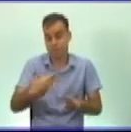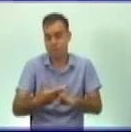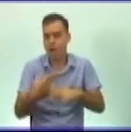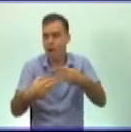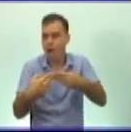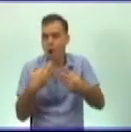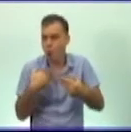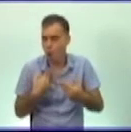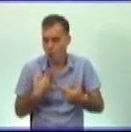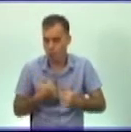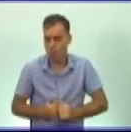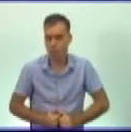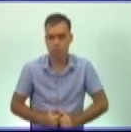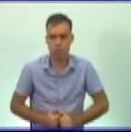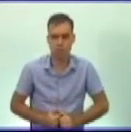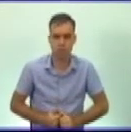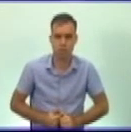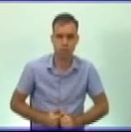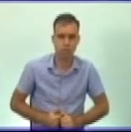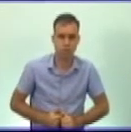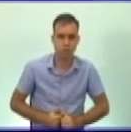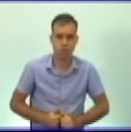a resolverlo.